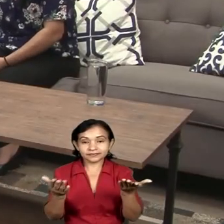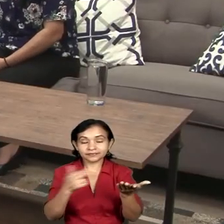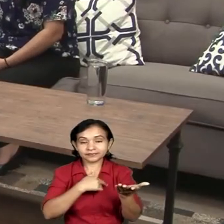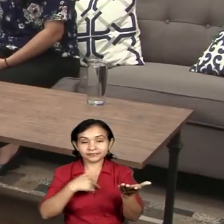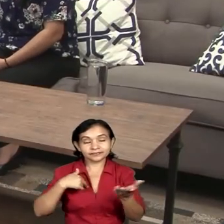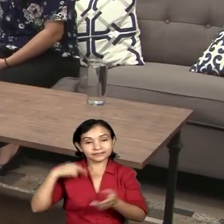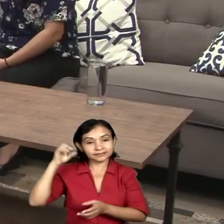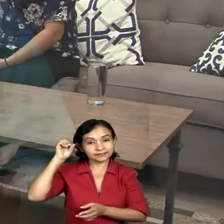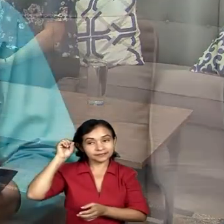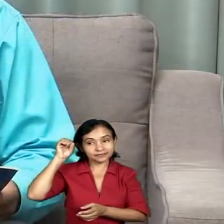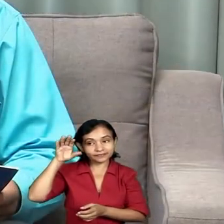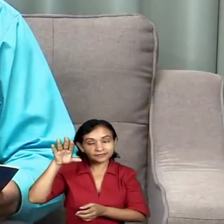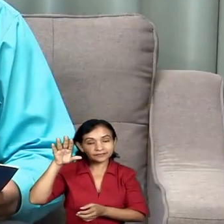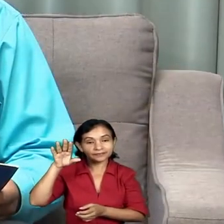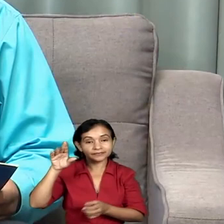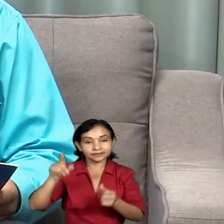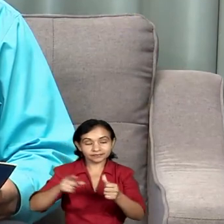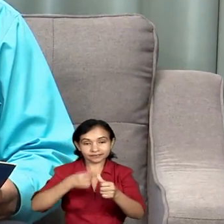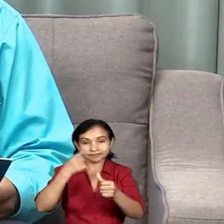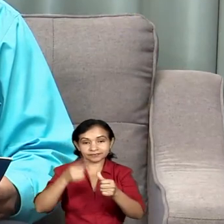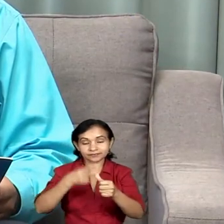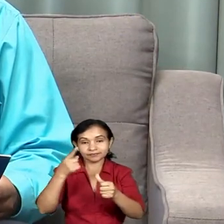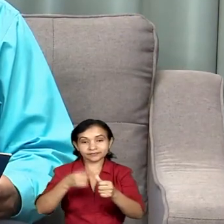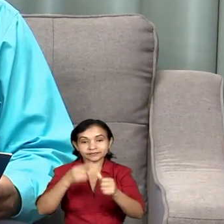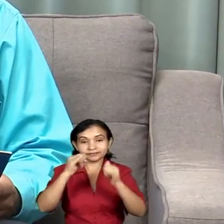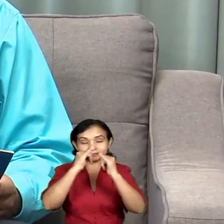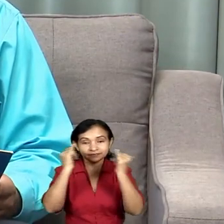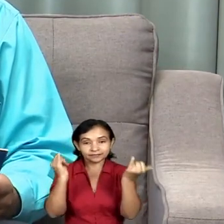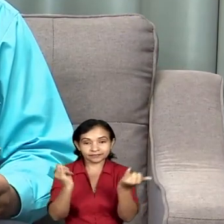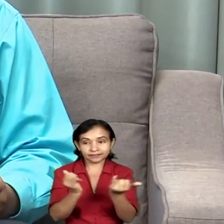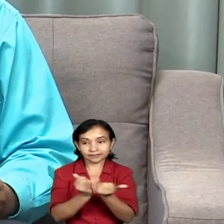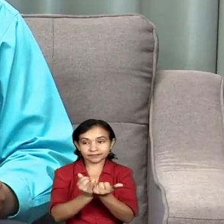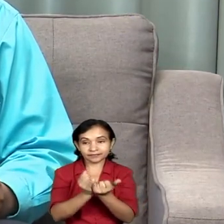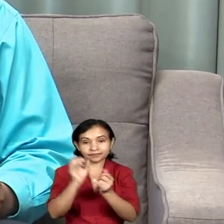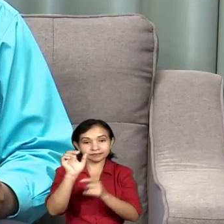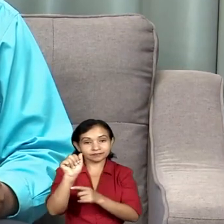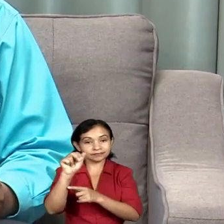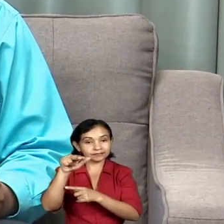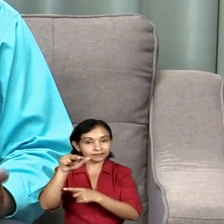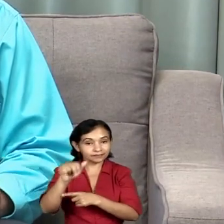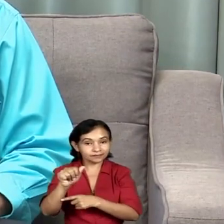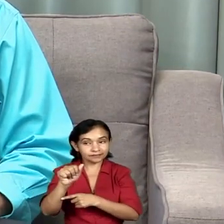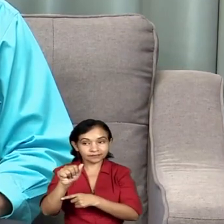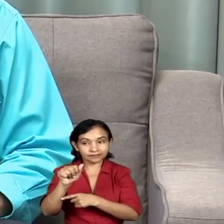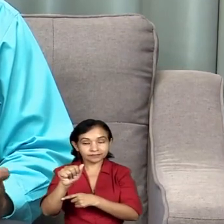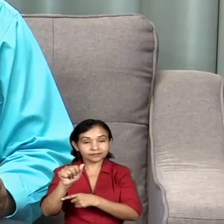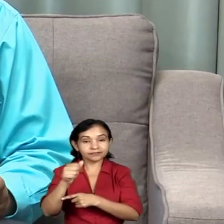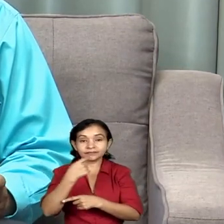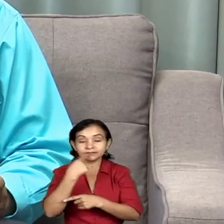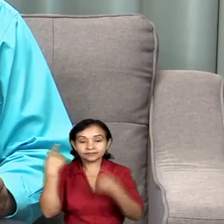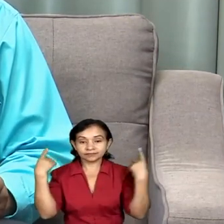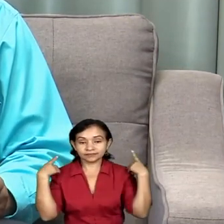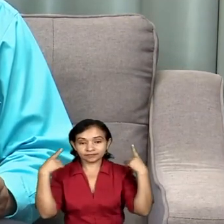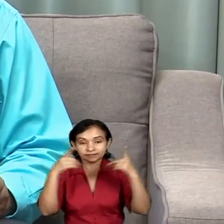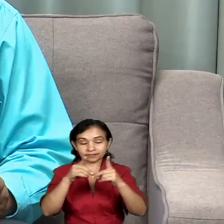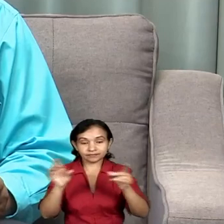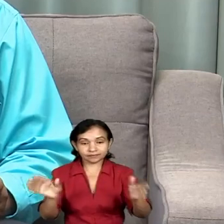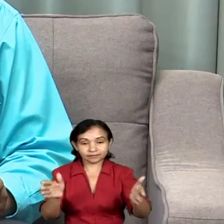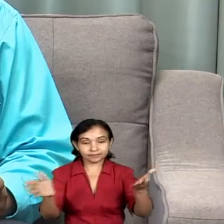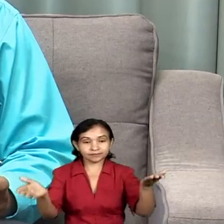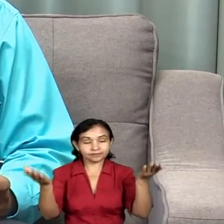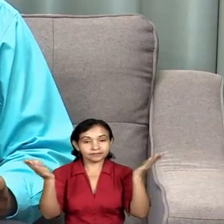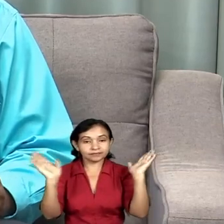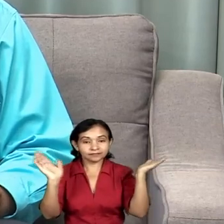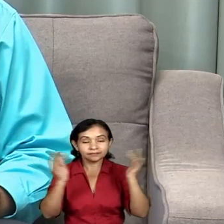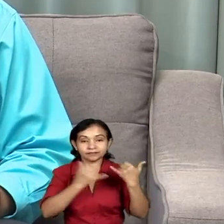INTUR promoviendo el primer Festival Gastronómico Internacional a través de la compañera Ana Carolina García, quien es la directora de promoción y mercadeo del